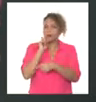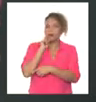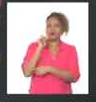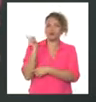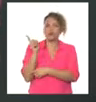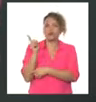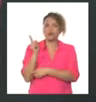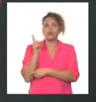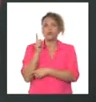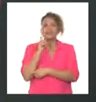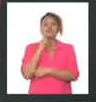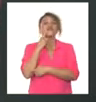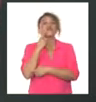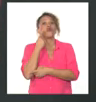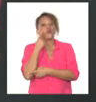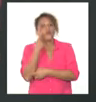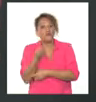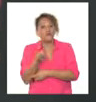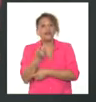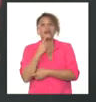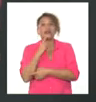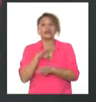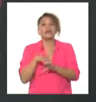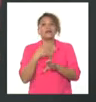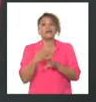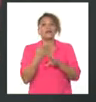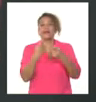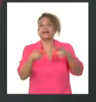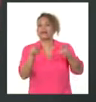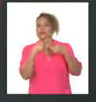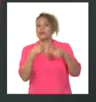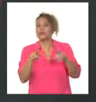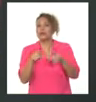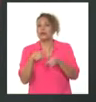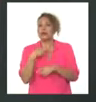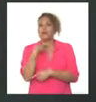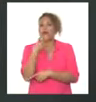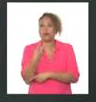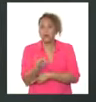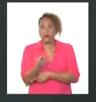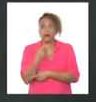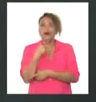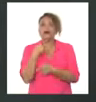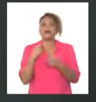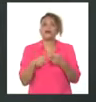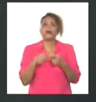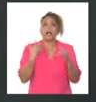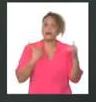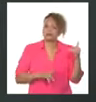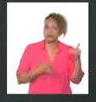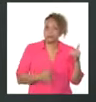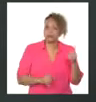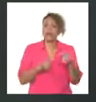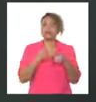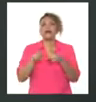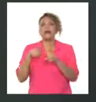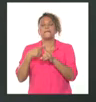ves la implicación que tuvo luego en la música vocal, en la música instrumental